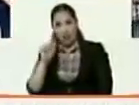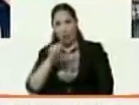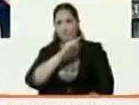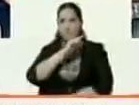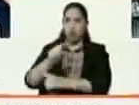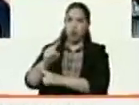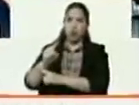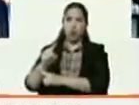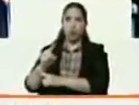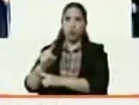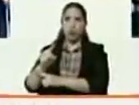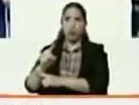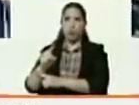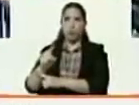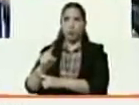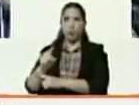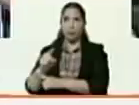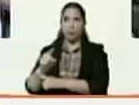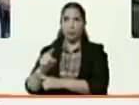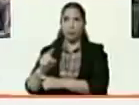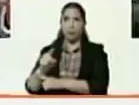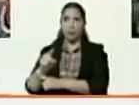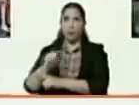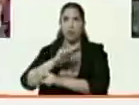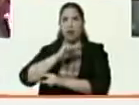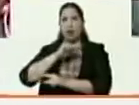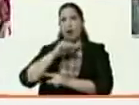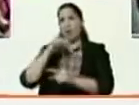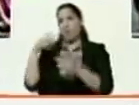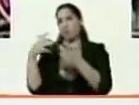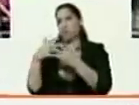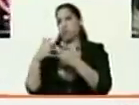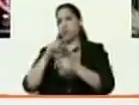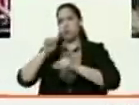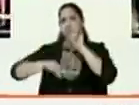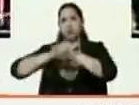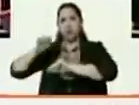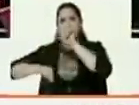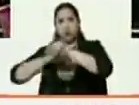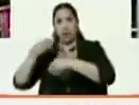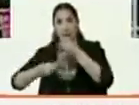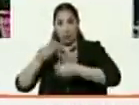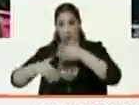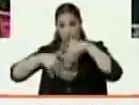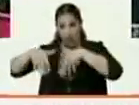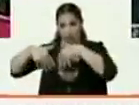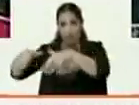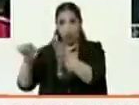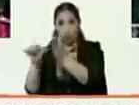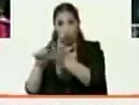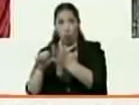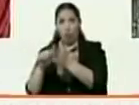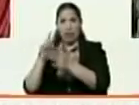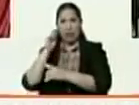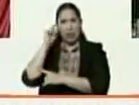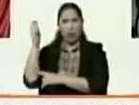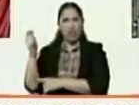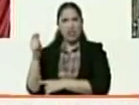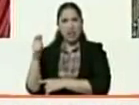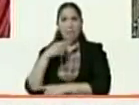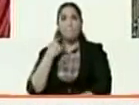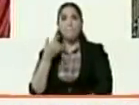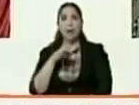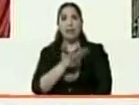denunciaba que un bombardeo que había hecho el ejército, donde en teoría mataron a